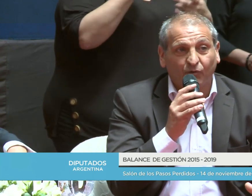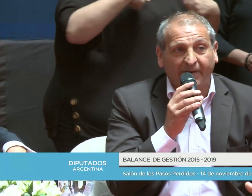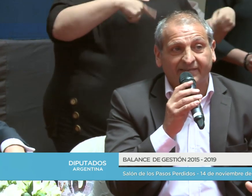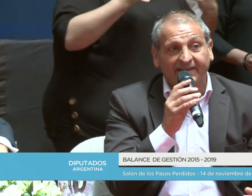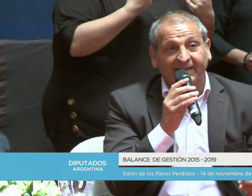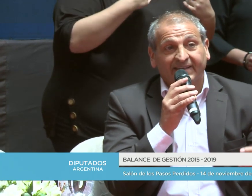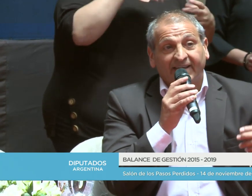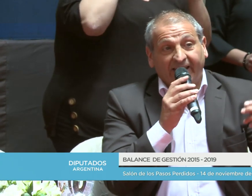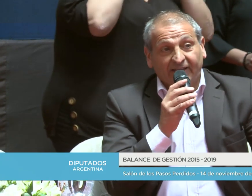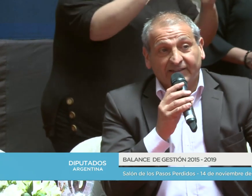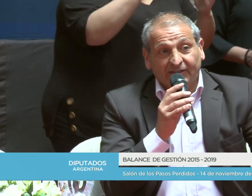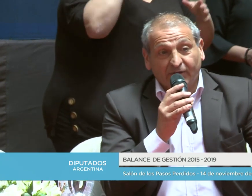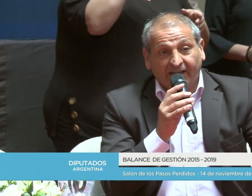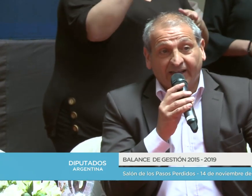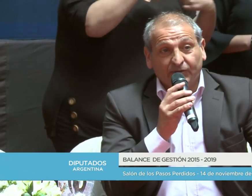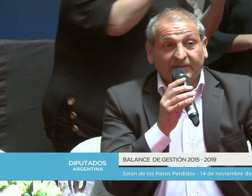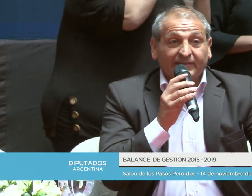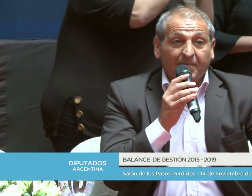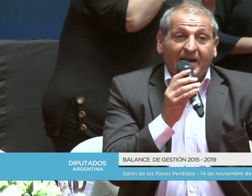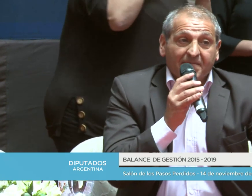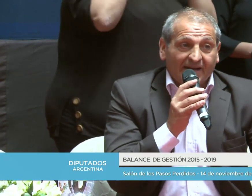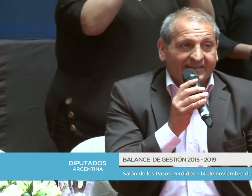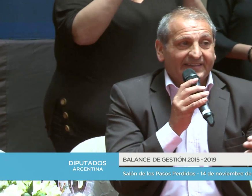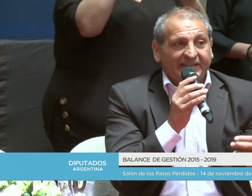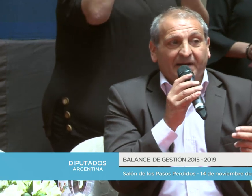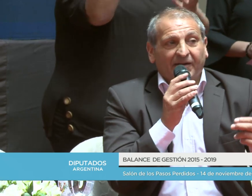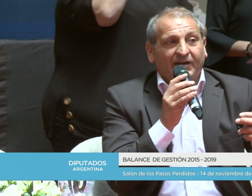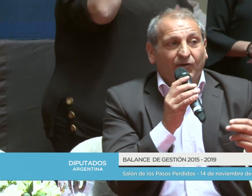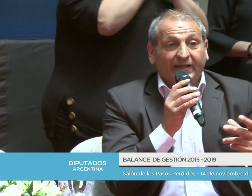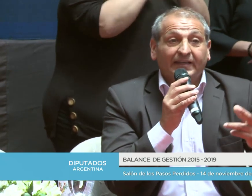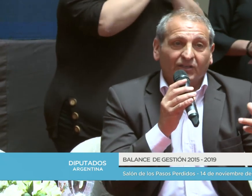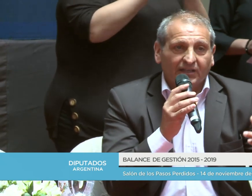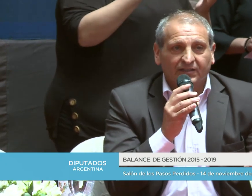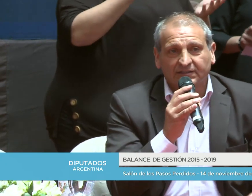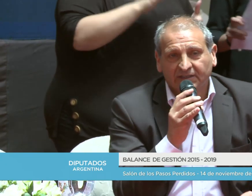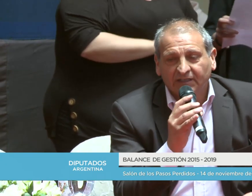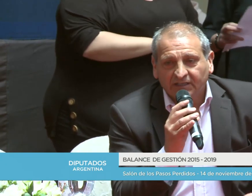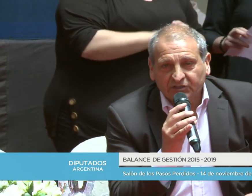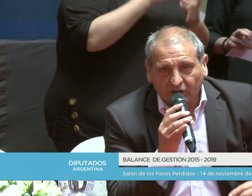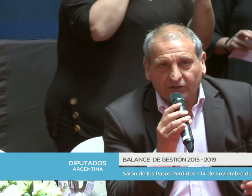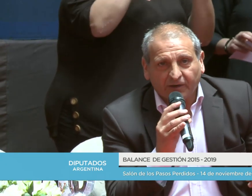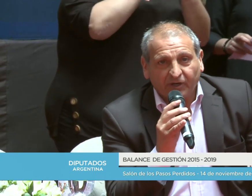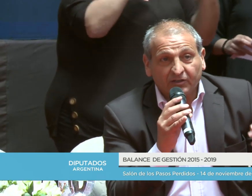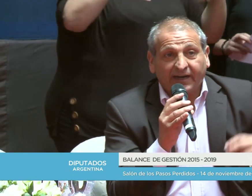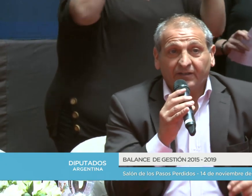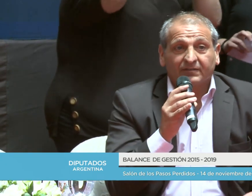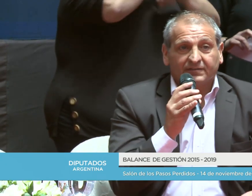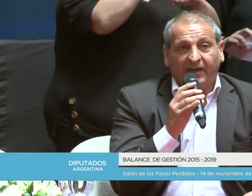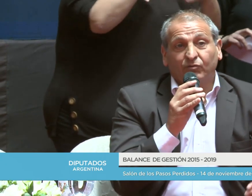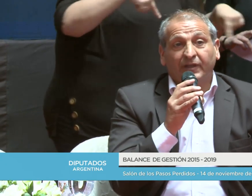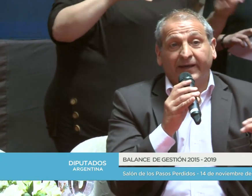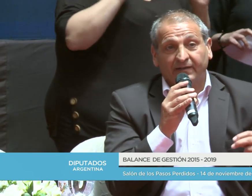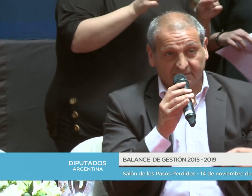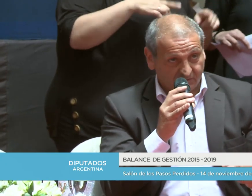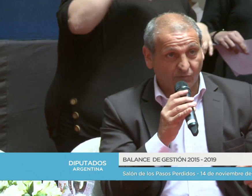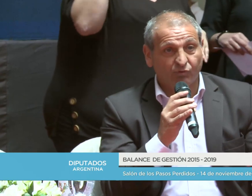necesidades ocuparse de un emblema que tiene más que ver con lo arquitectónico, yo creo que por el contrario, es